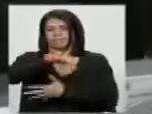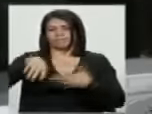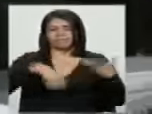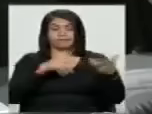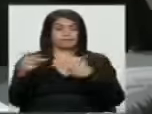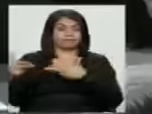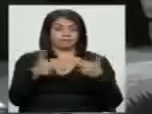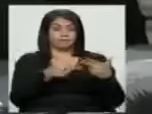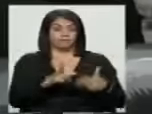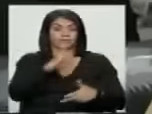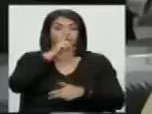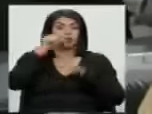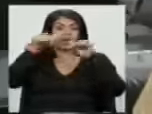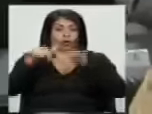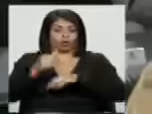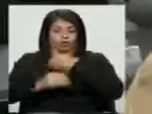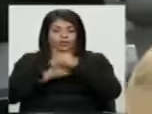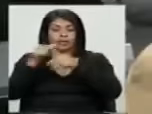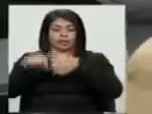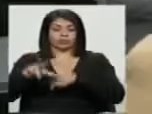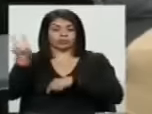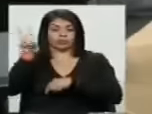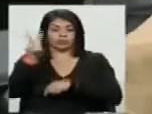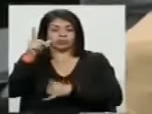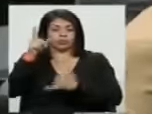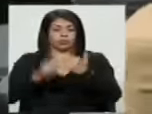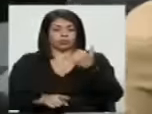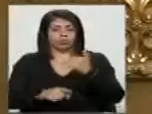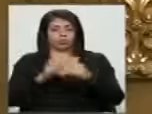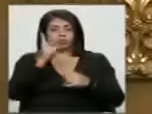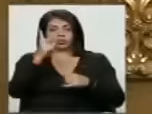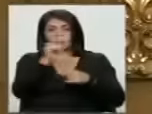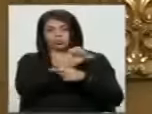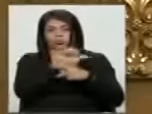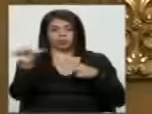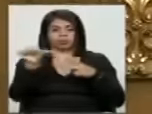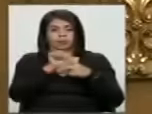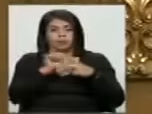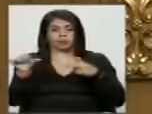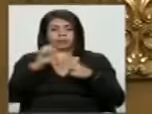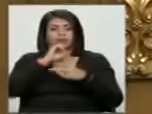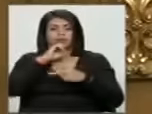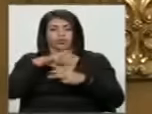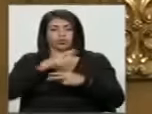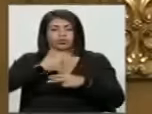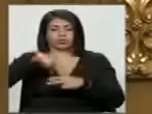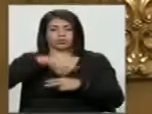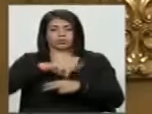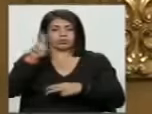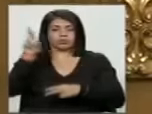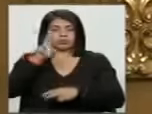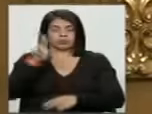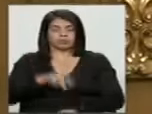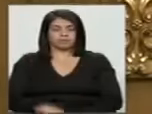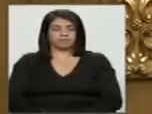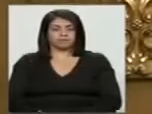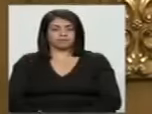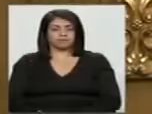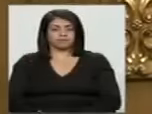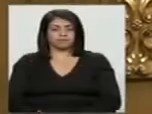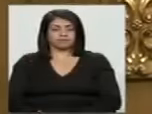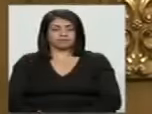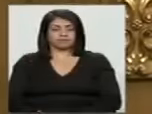y tan fascista como es el que ha recibido Venezuela en las últimas dos semanas en la historia de nuestra República. Ha